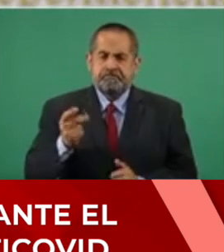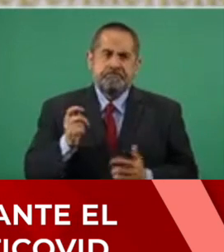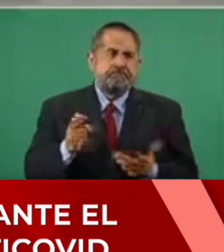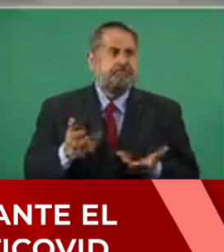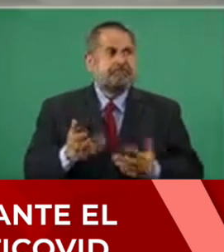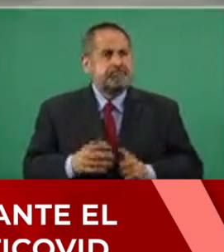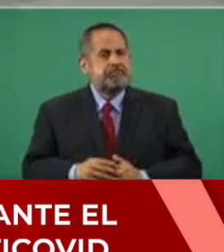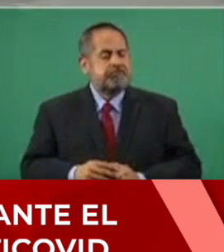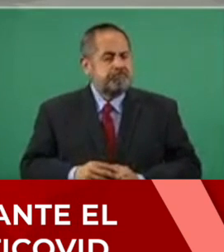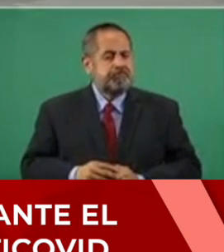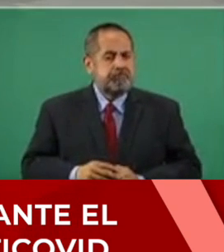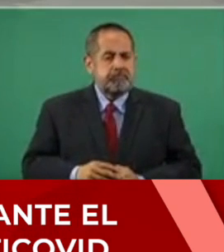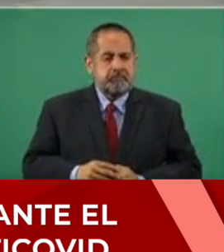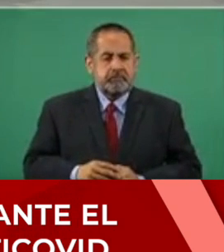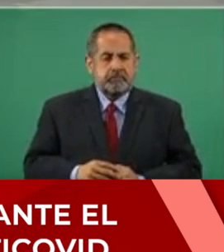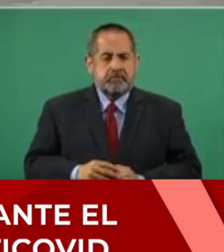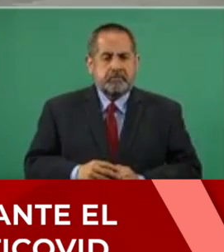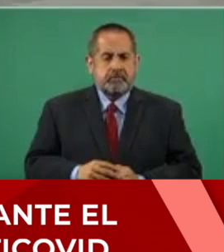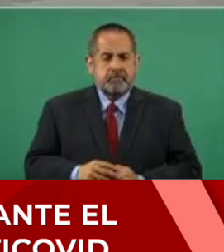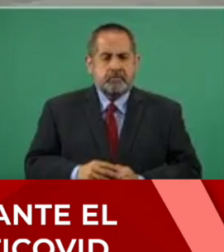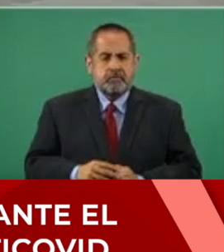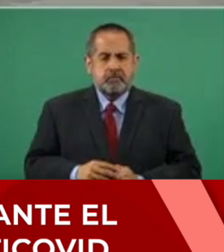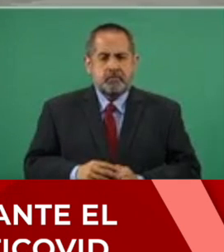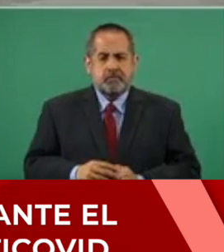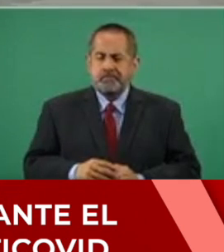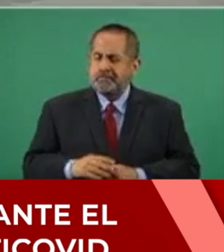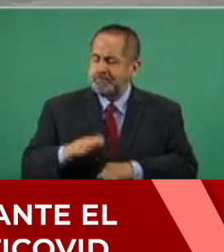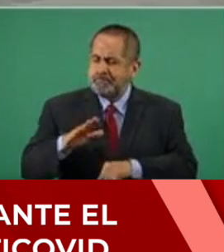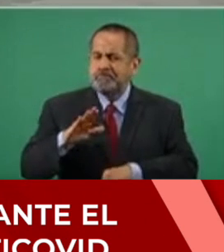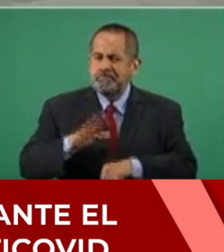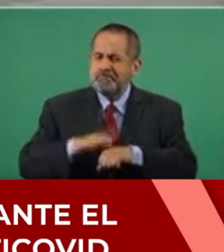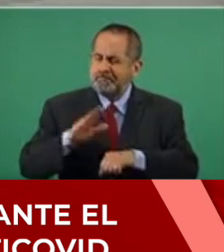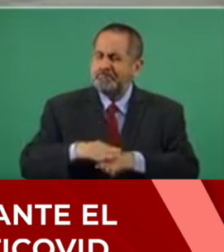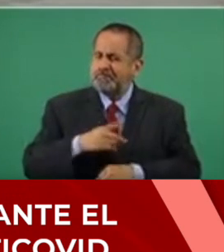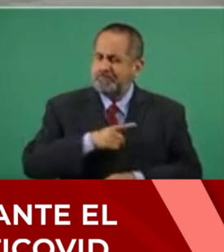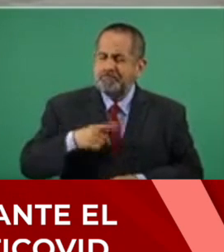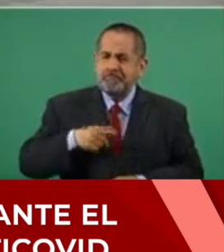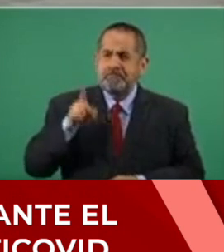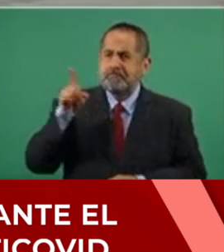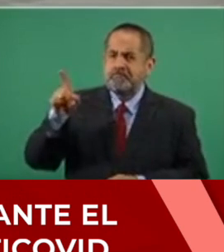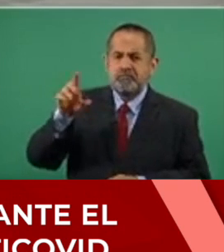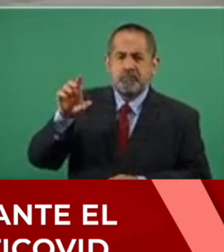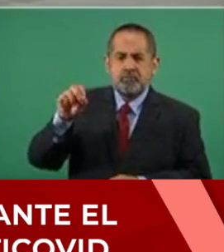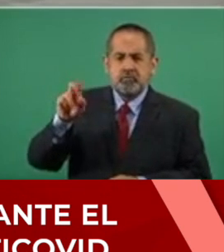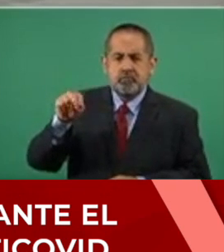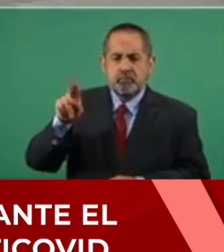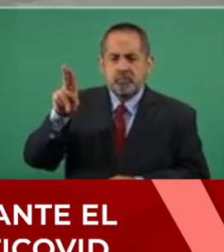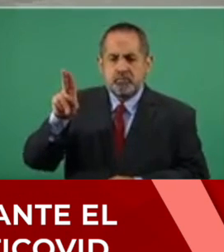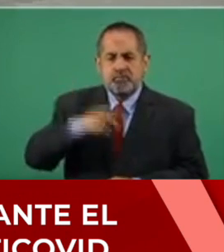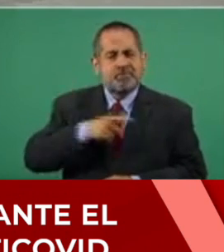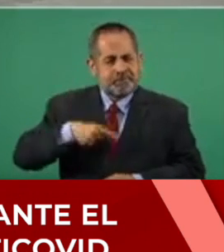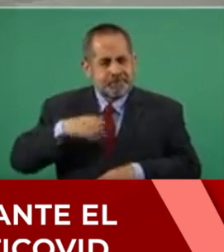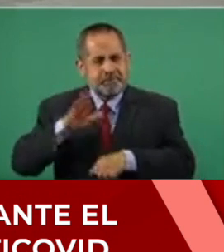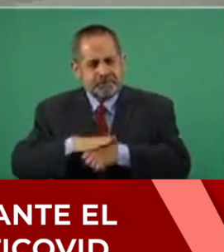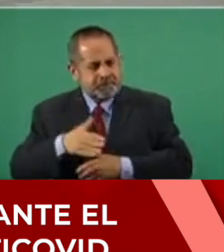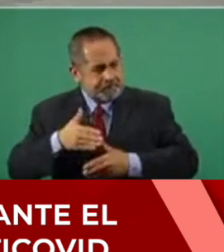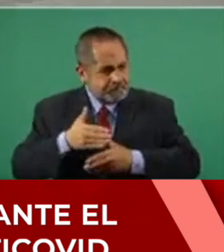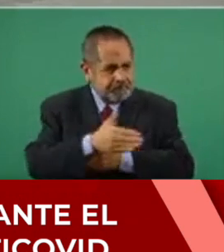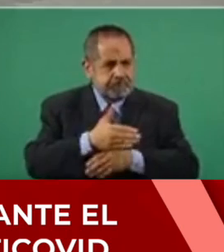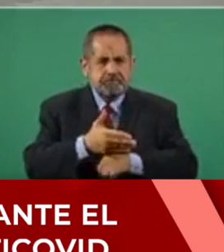el qué intervenga más la onu para garantizar